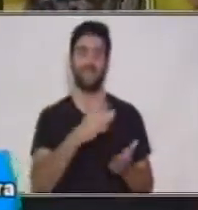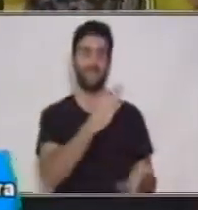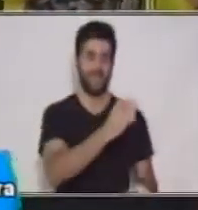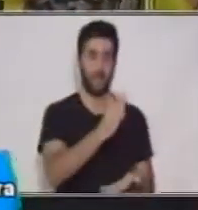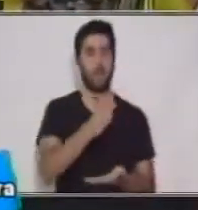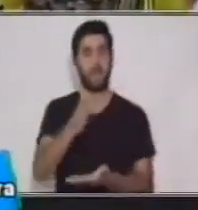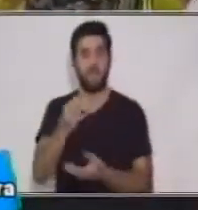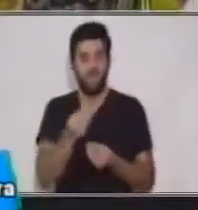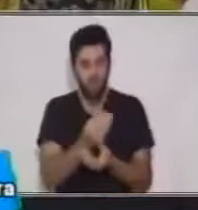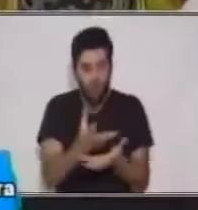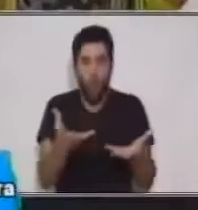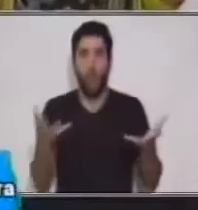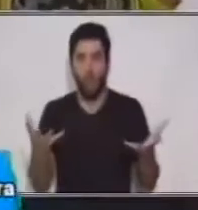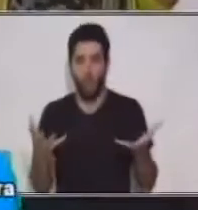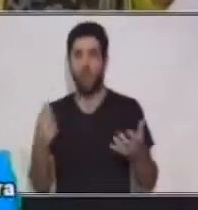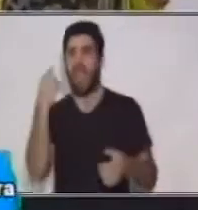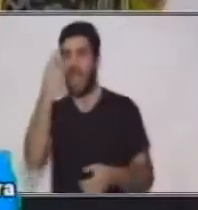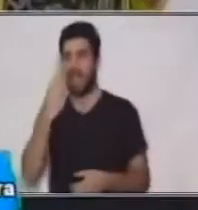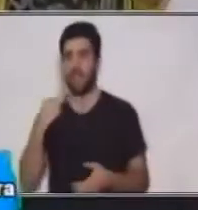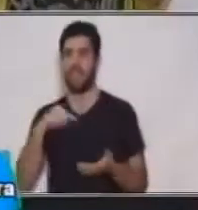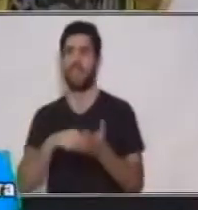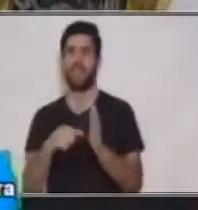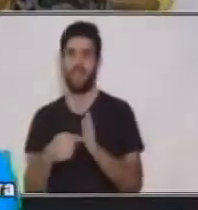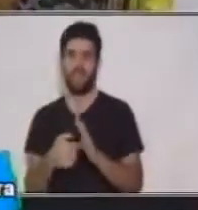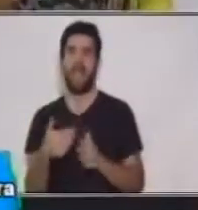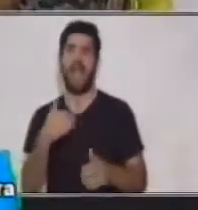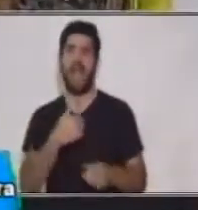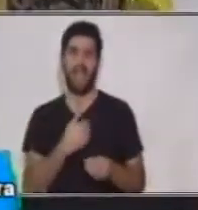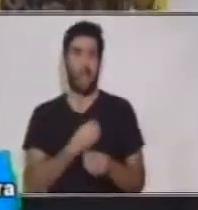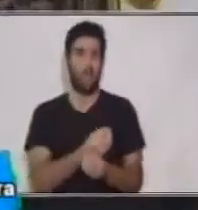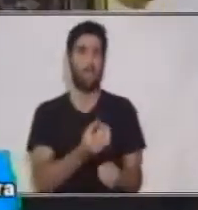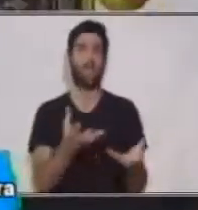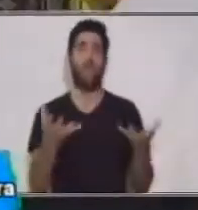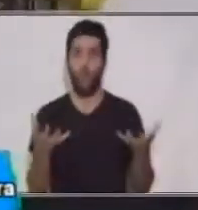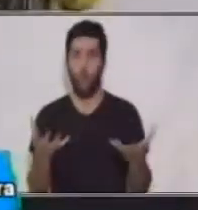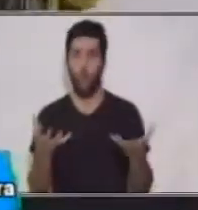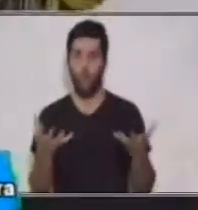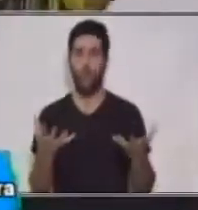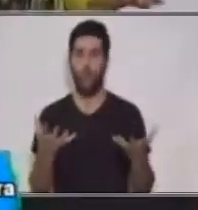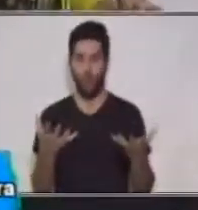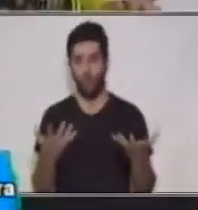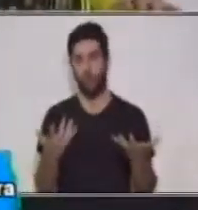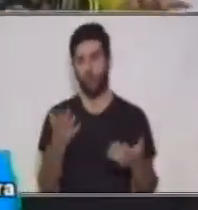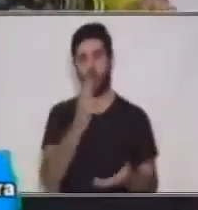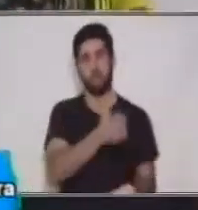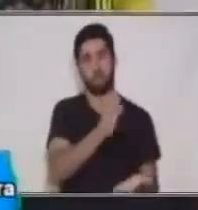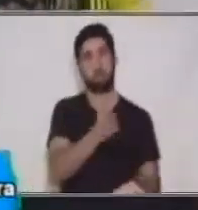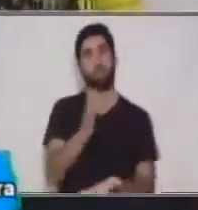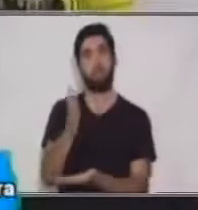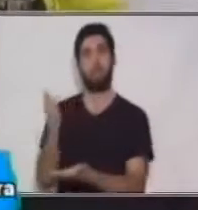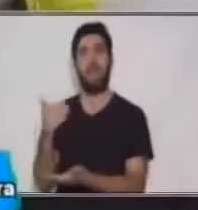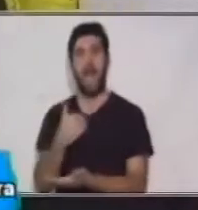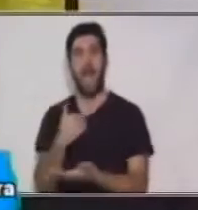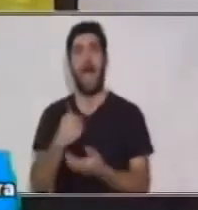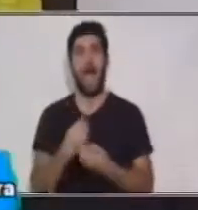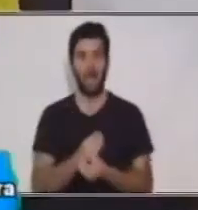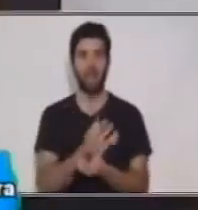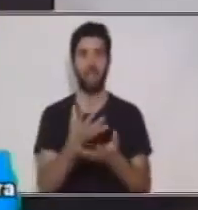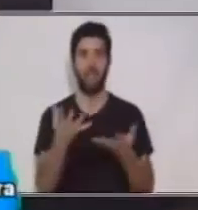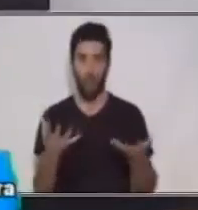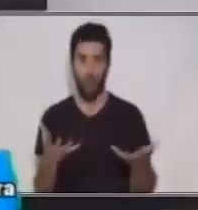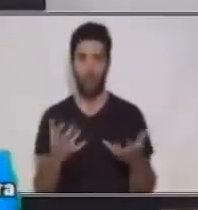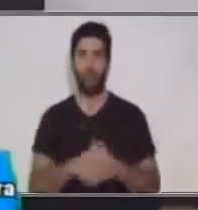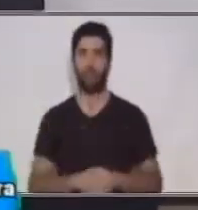agregamos la S, ¿qué nos denotó? Sí, es un plural, que hay muchos perros. Entonces, te das